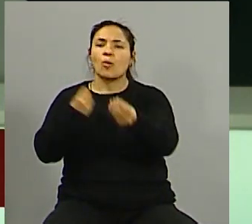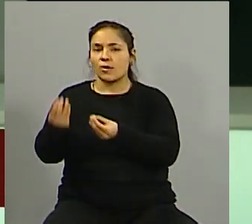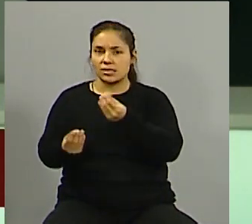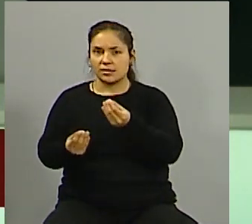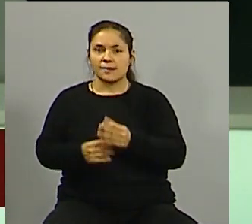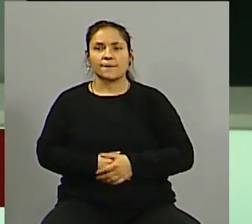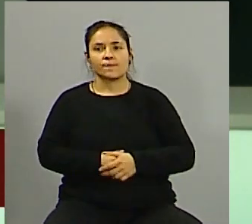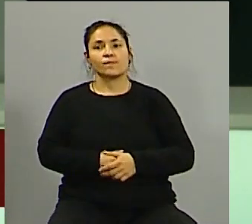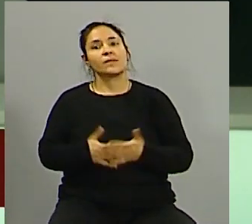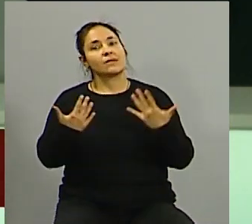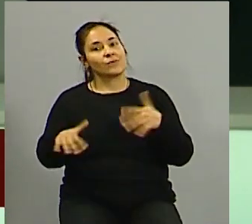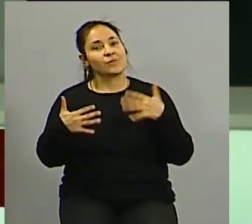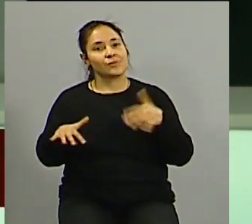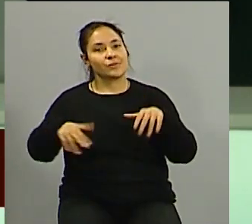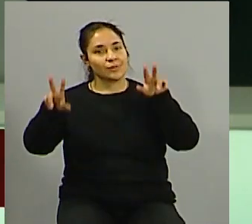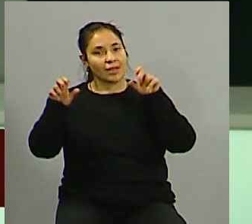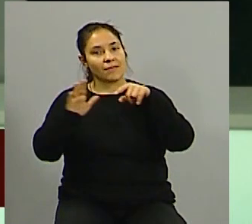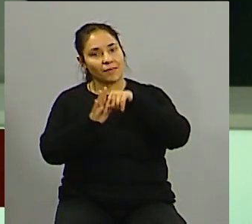puede profundizar mucho sobre el tema.